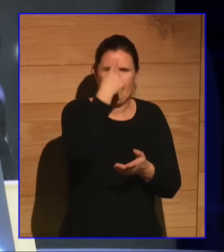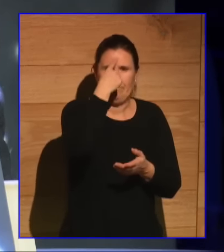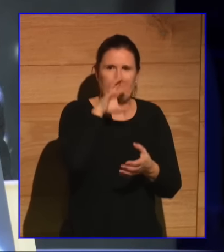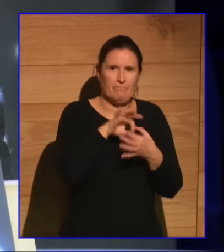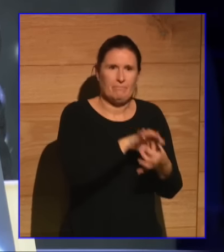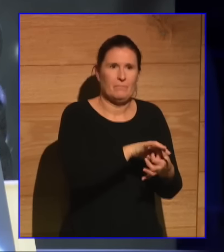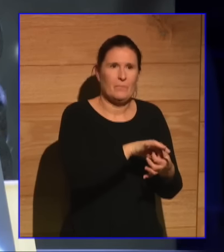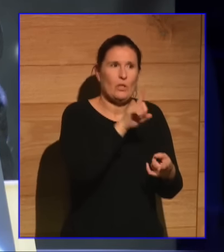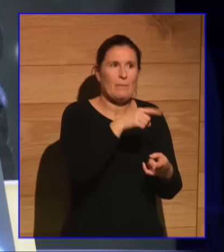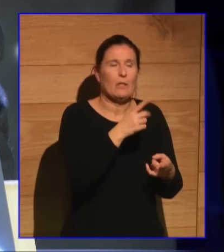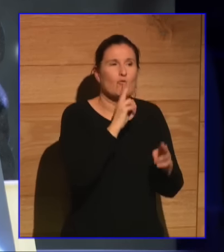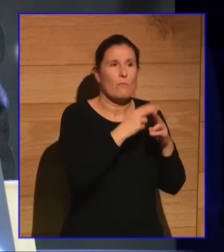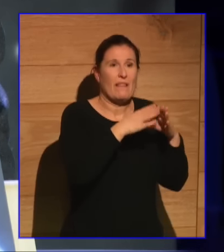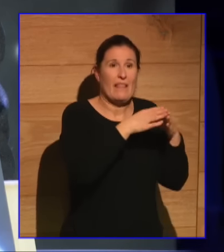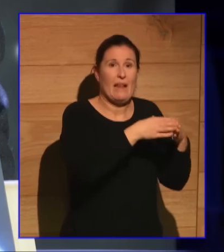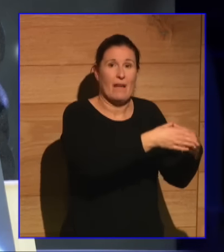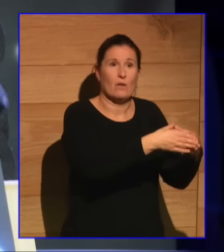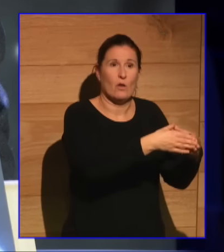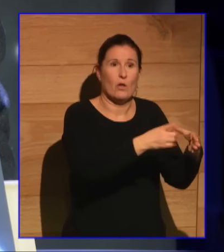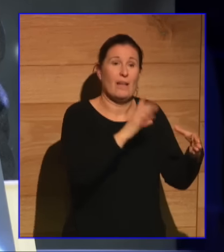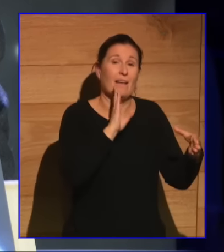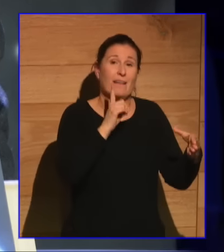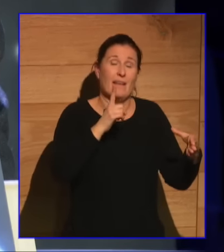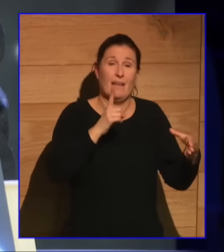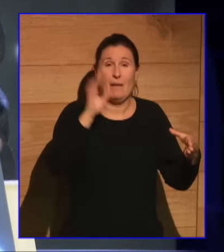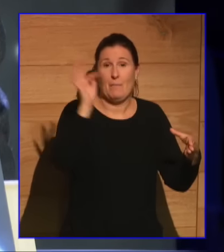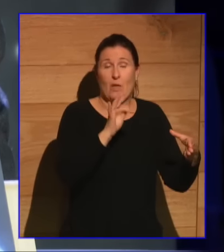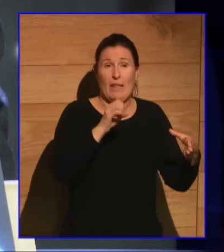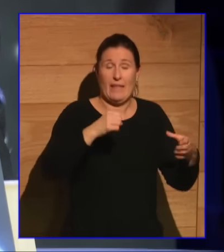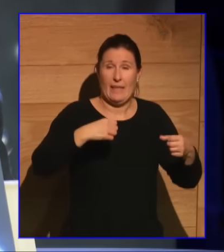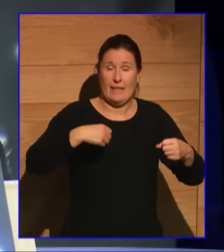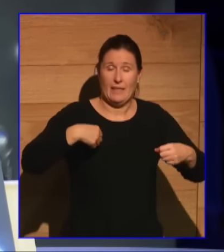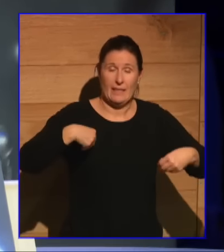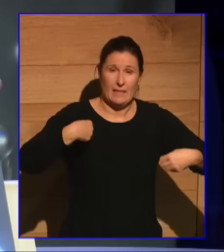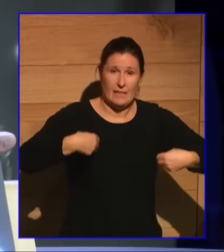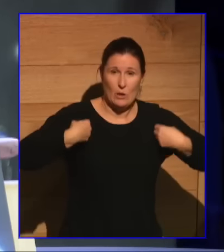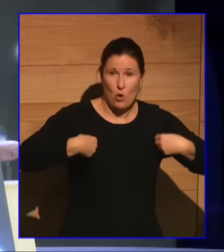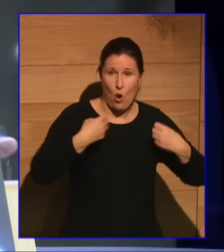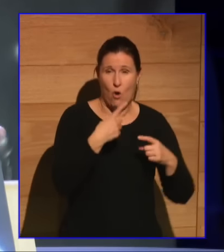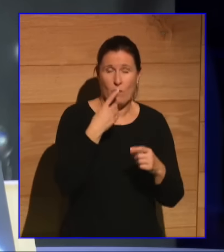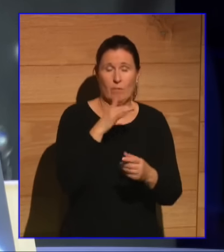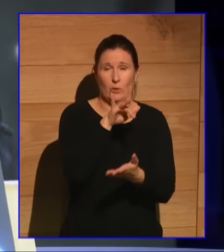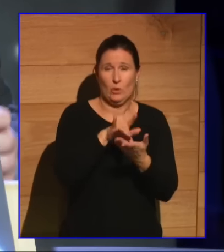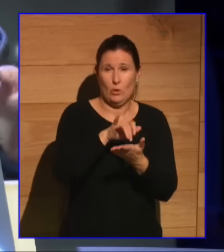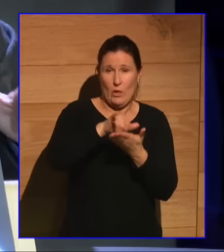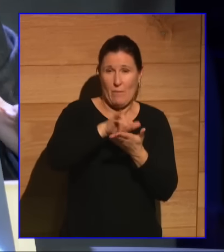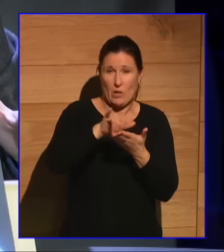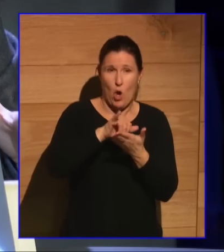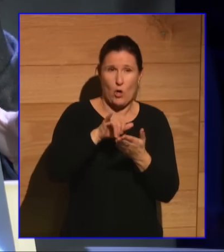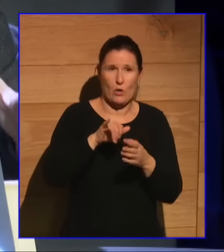el nombre del barco con el que King Kong llega a Nueva York. En este caso es San Diego, pero vemos eso. ¿Qué pasa